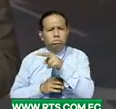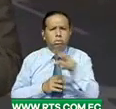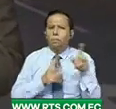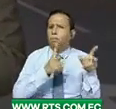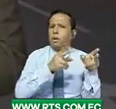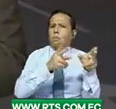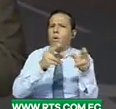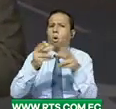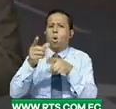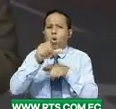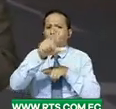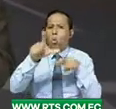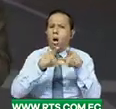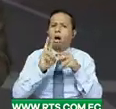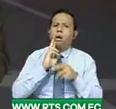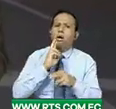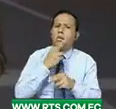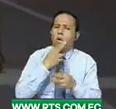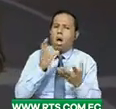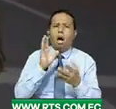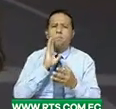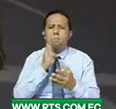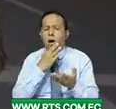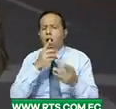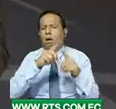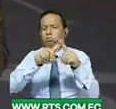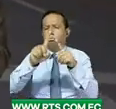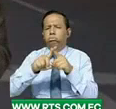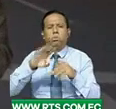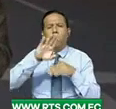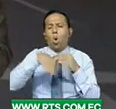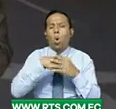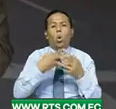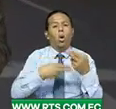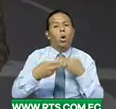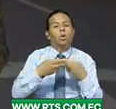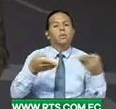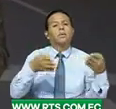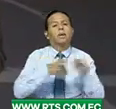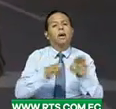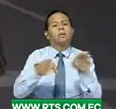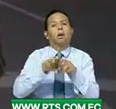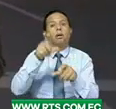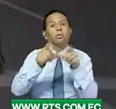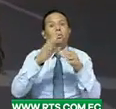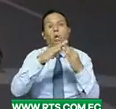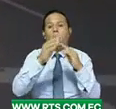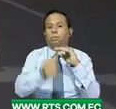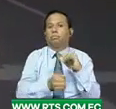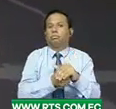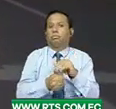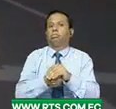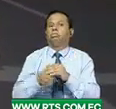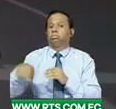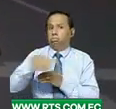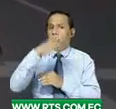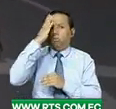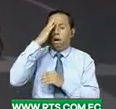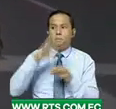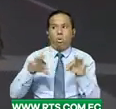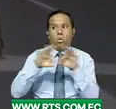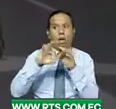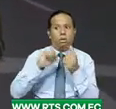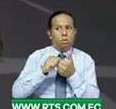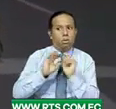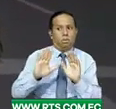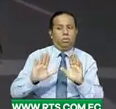similar. Locales cerrados, los ciudadanos ya están dentro de sus viviendas también para evitar de que haya cualquier tipo de incidente o problema con los operativos que